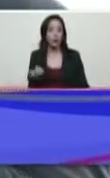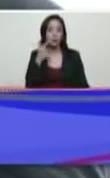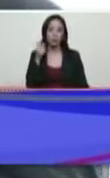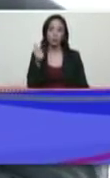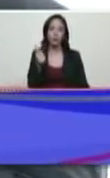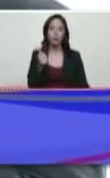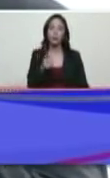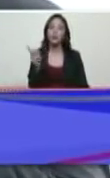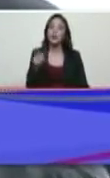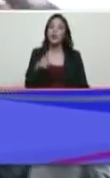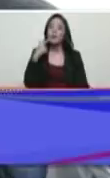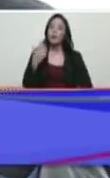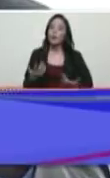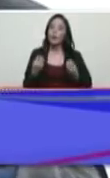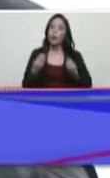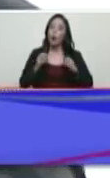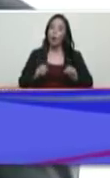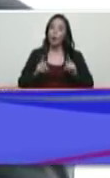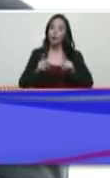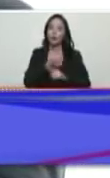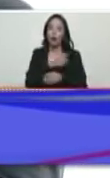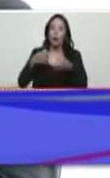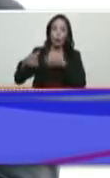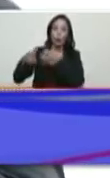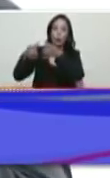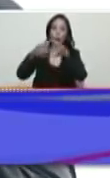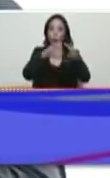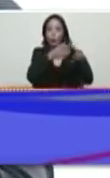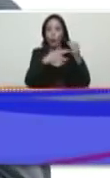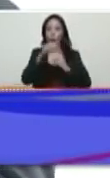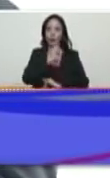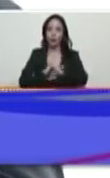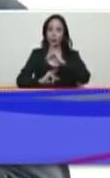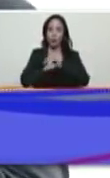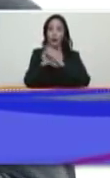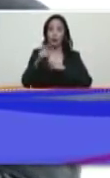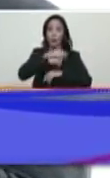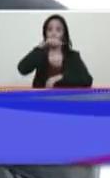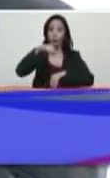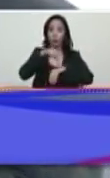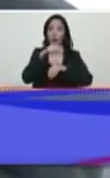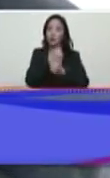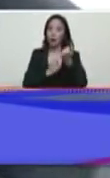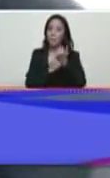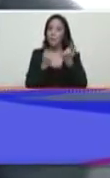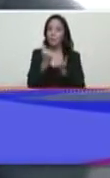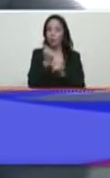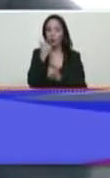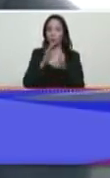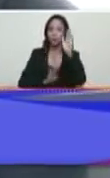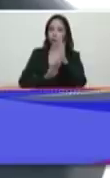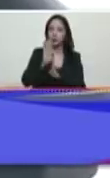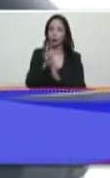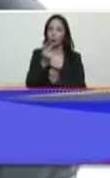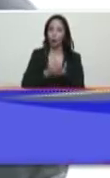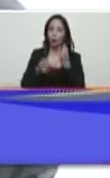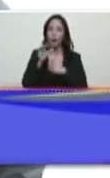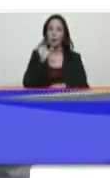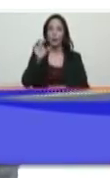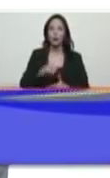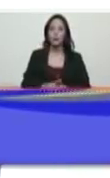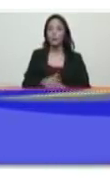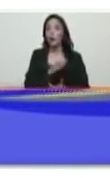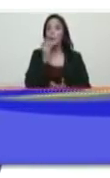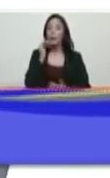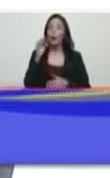la oportunidad de que organizaciones internacionales y nacionales contribuyan a desarrollar la economía venezolana. En el caso de